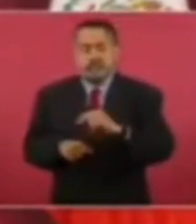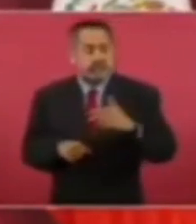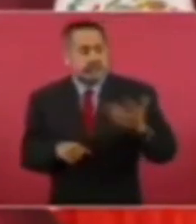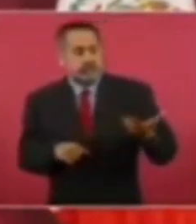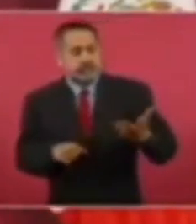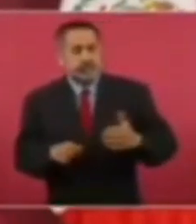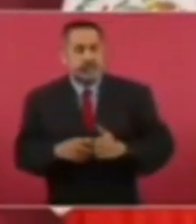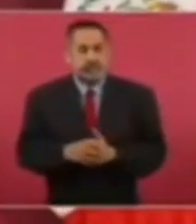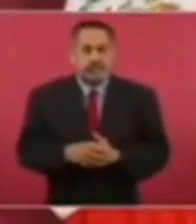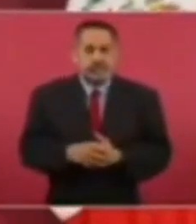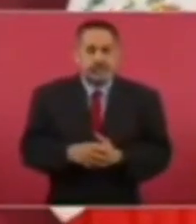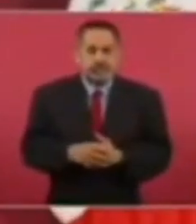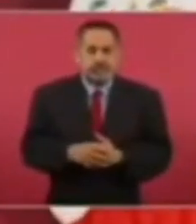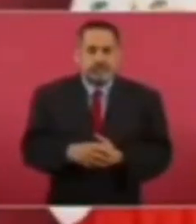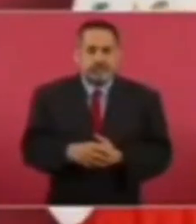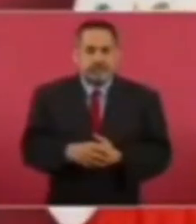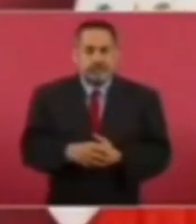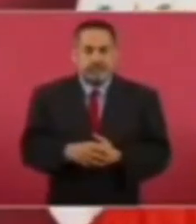no se sabe